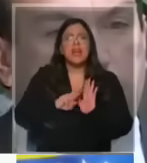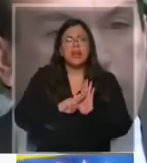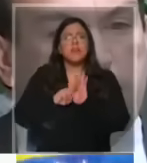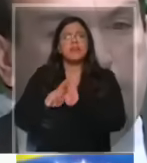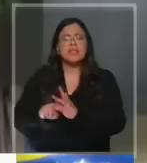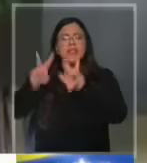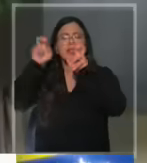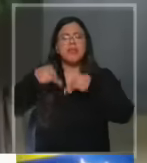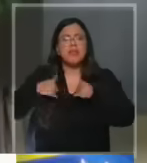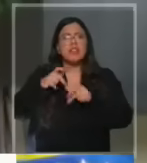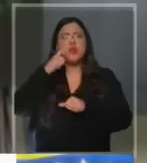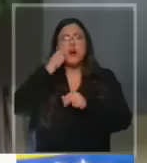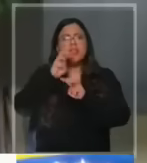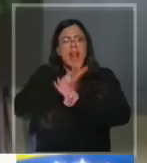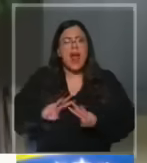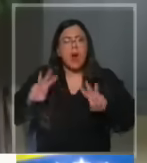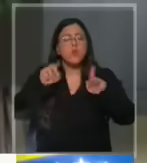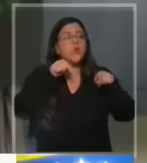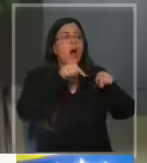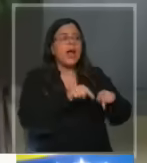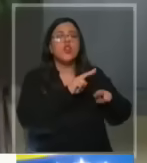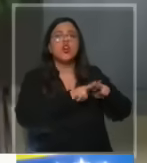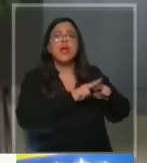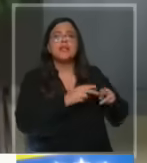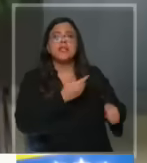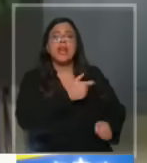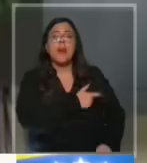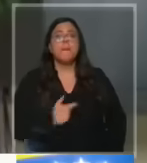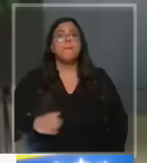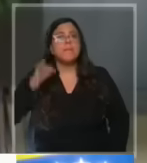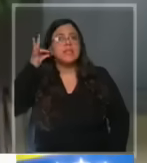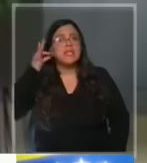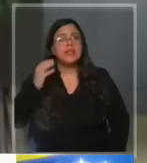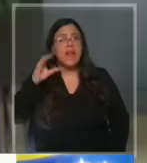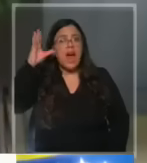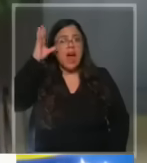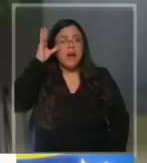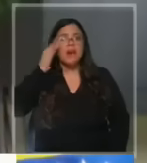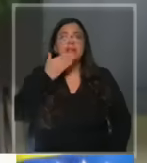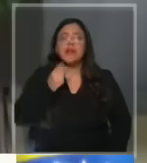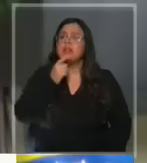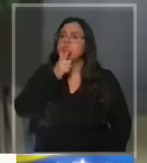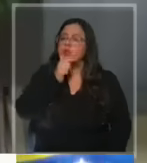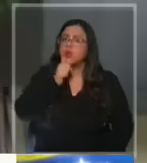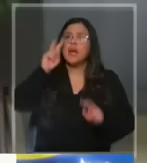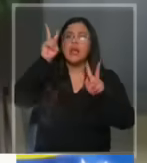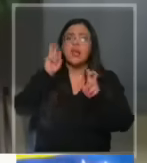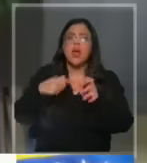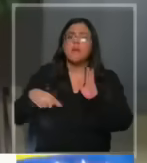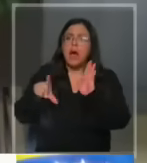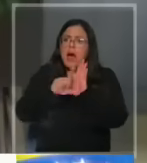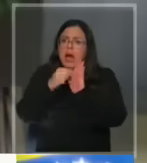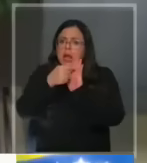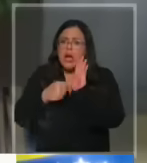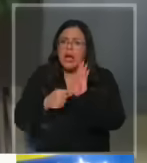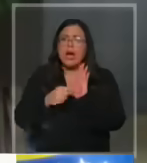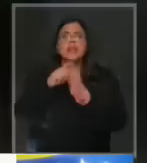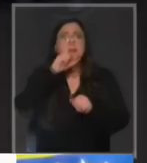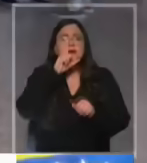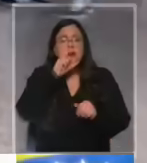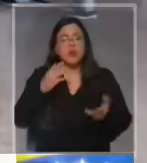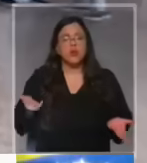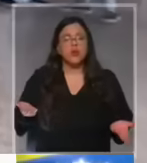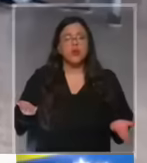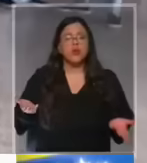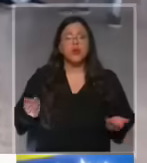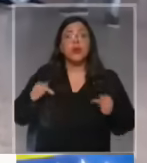derechos humanos de la ONU? Todo lo que está haciendo la presidenta Bachelet es también cuestionar la legitimidad de Nicolás Maduro.